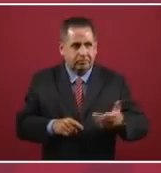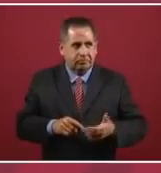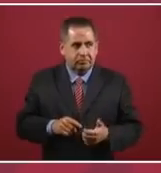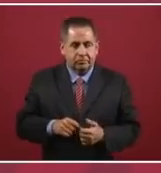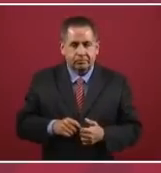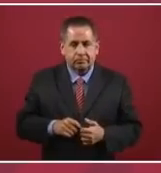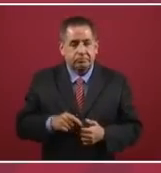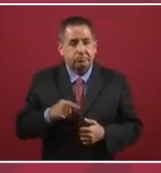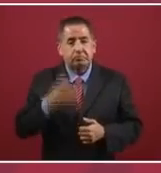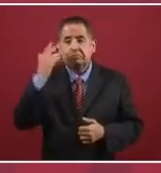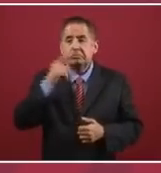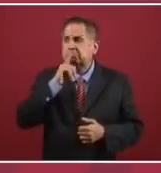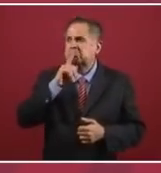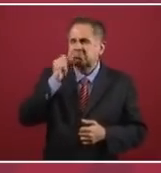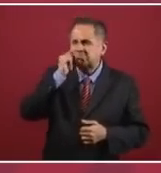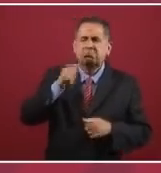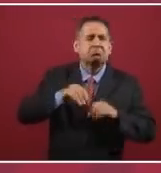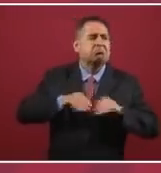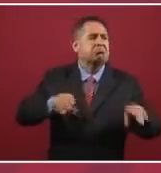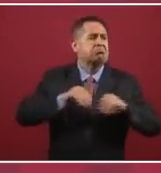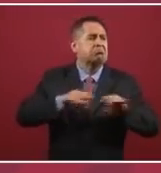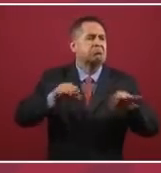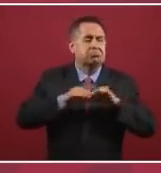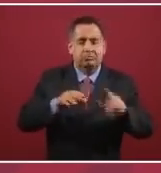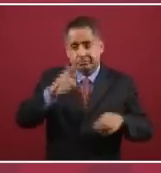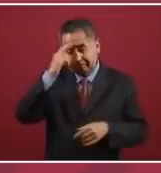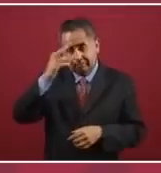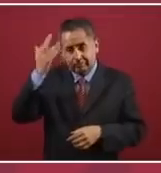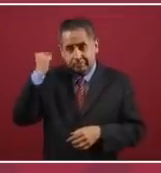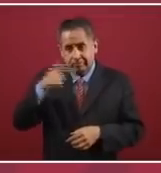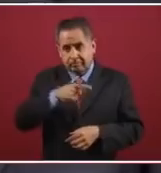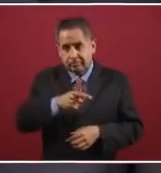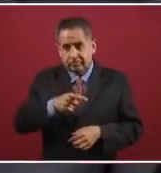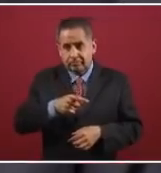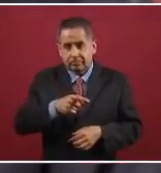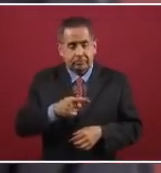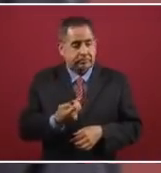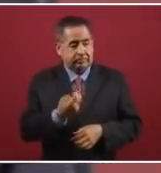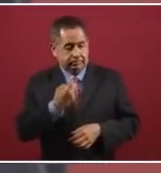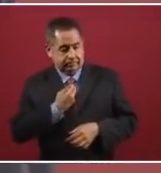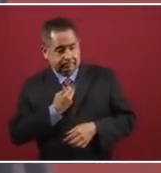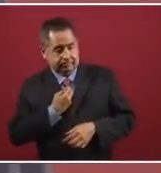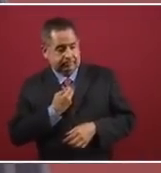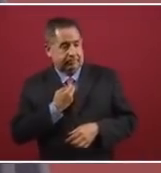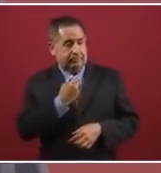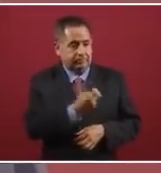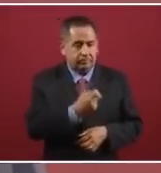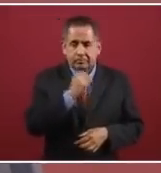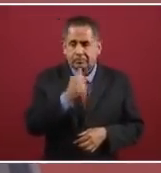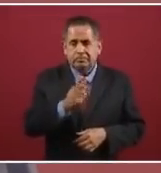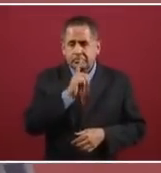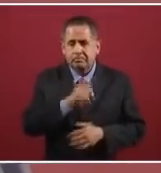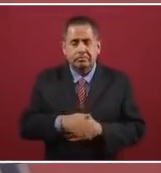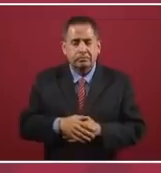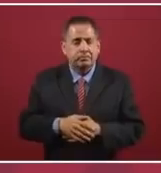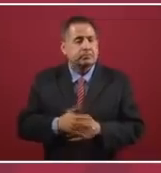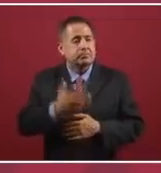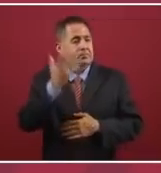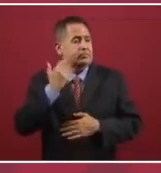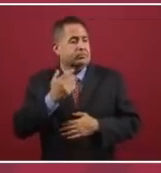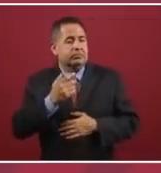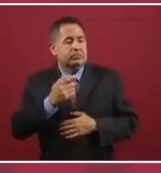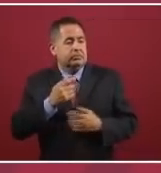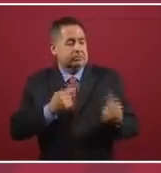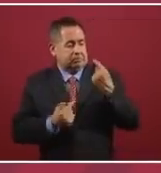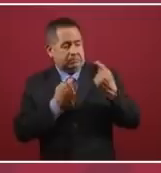que nadie les replicara. ¿Se acuerdan lo que eran las réplicas? Un pedacito